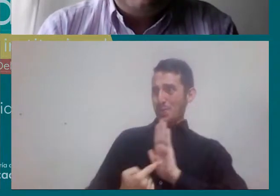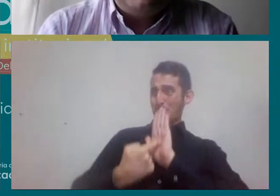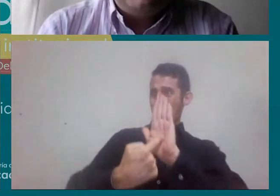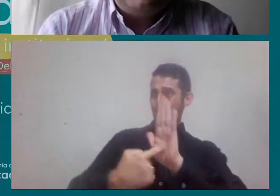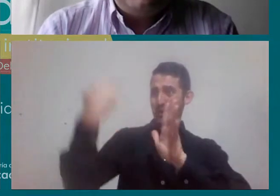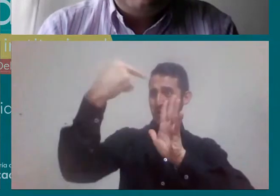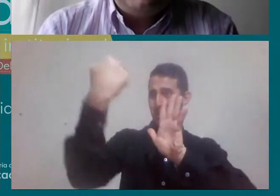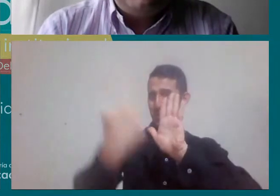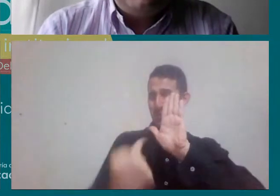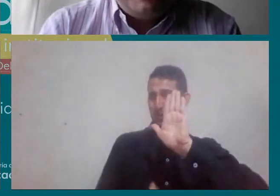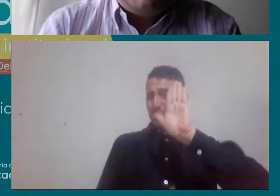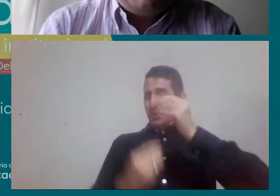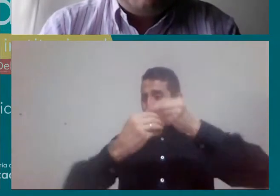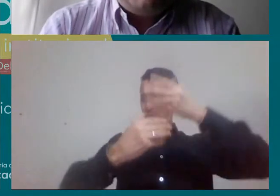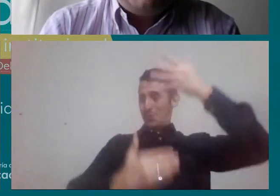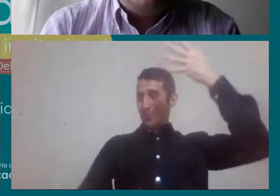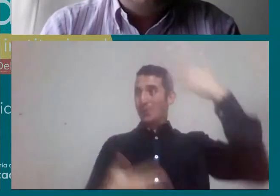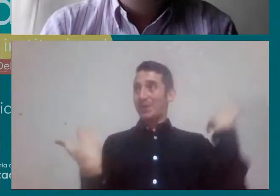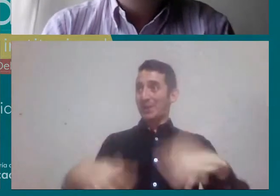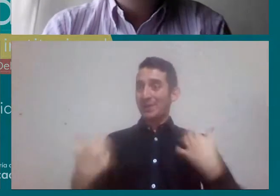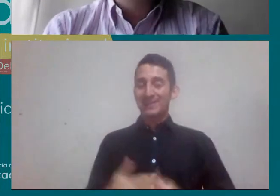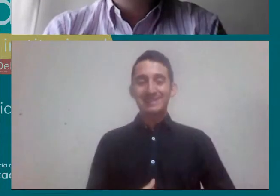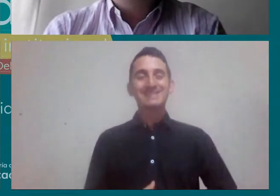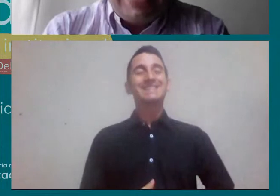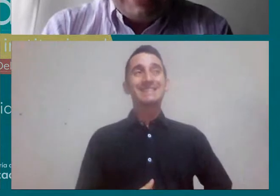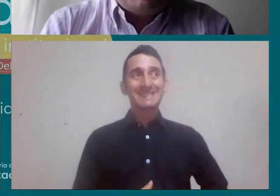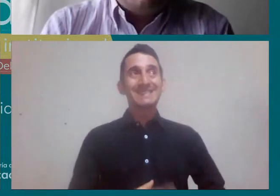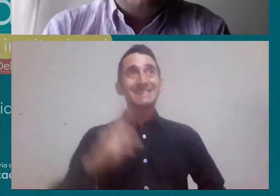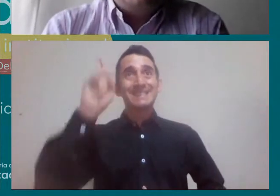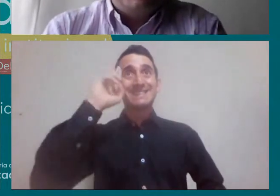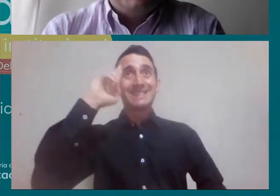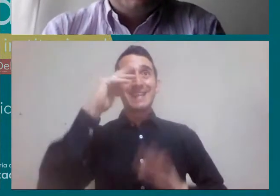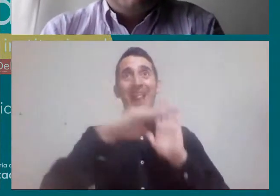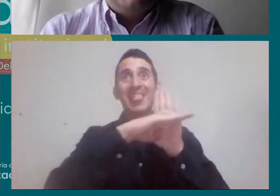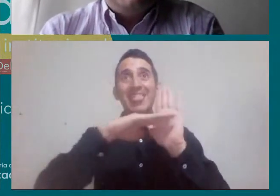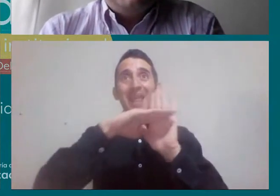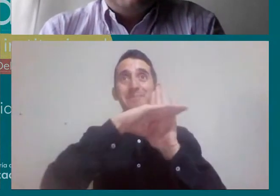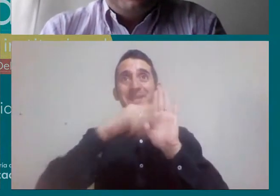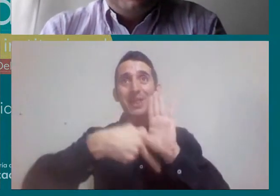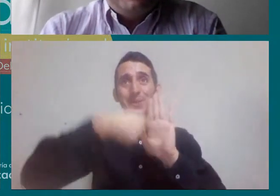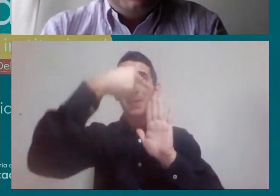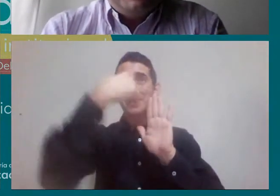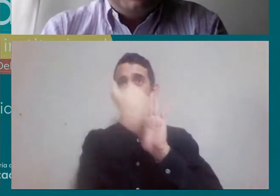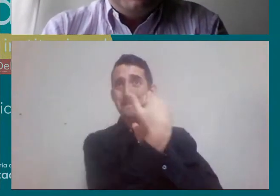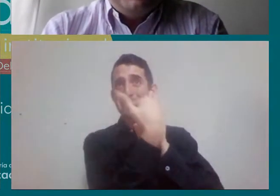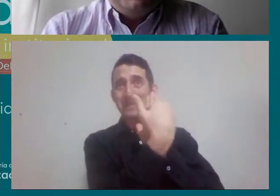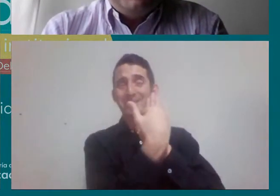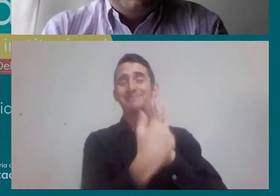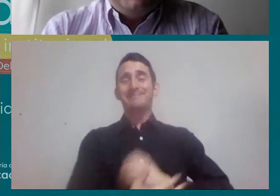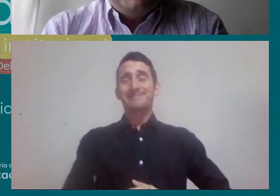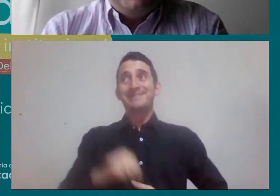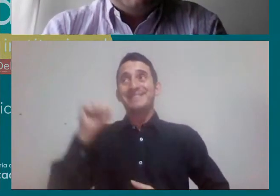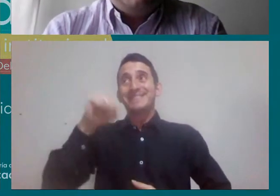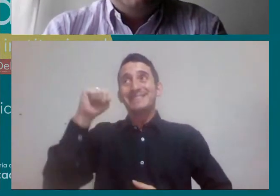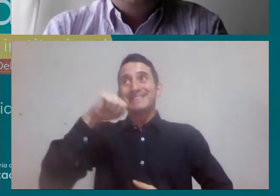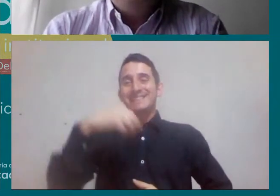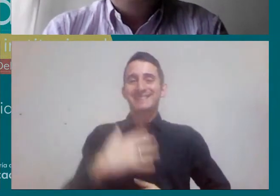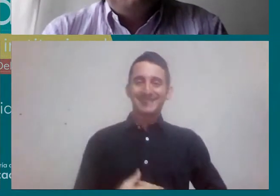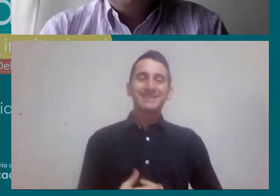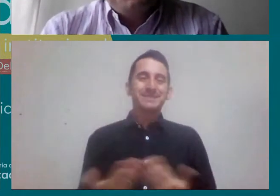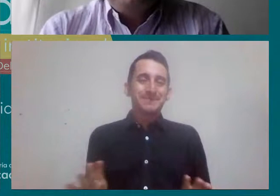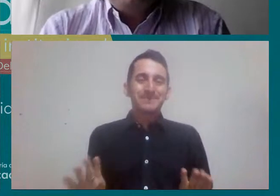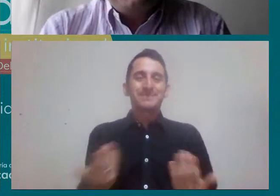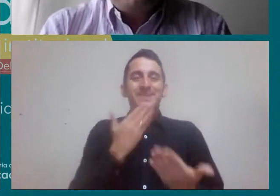Muchísimas gracias. Y eso que apenas nos quedamos por la mitad de su hoja de vida, profesor. Sí, exacto, no, muy guay.